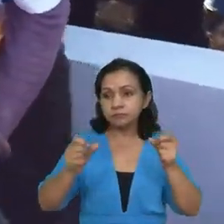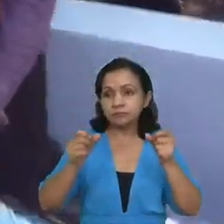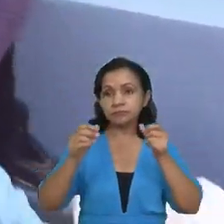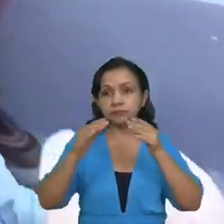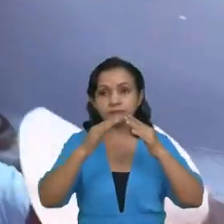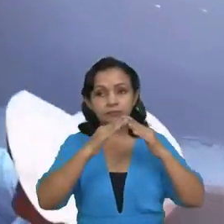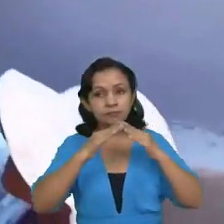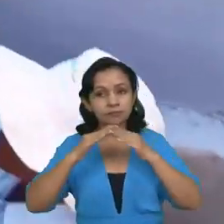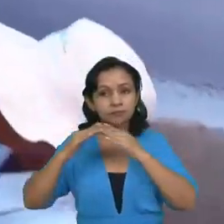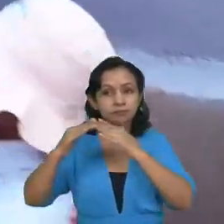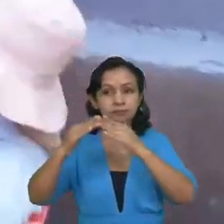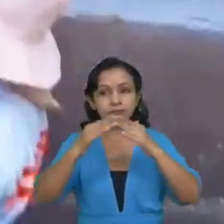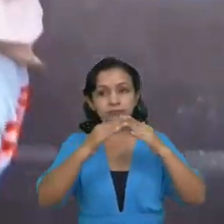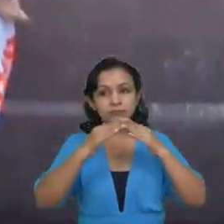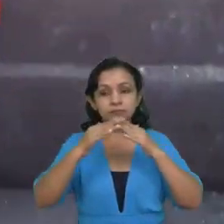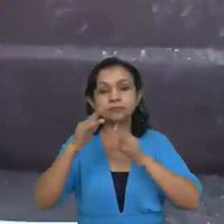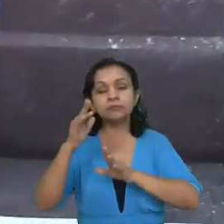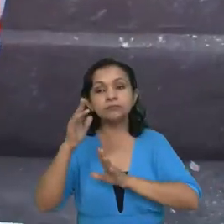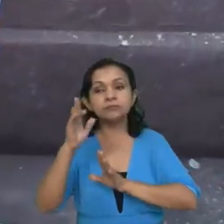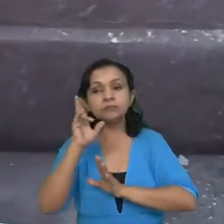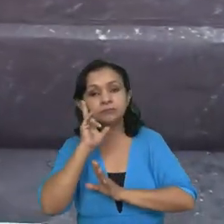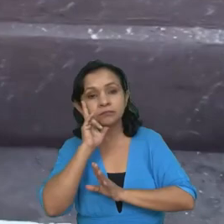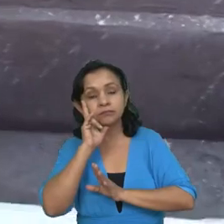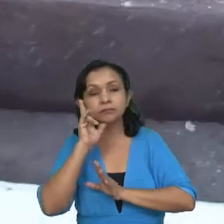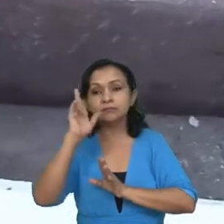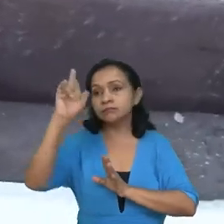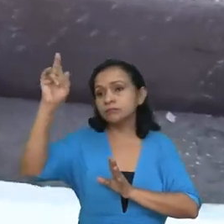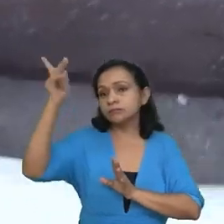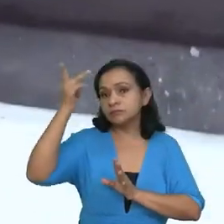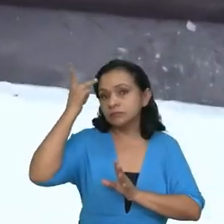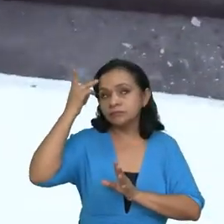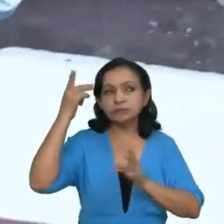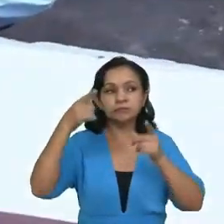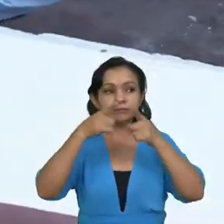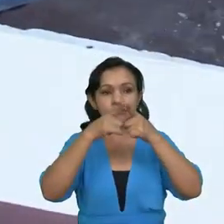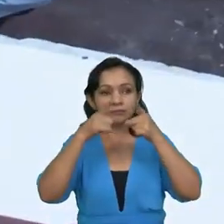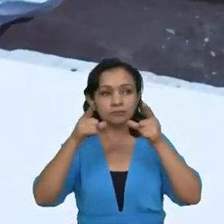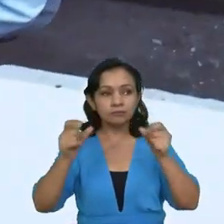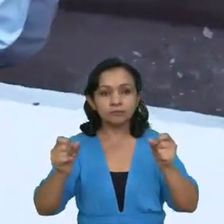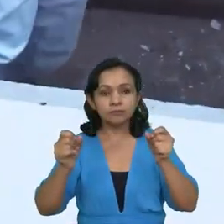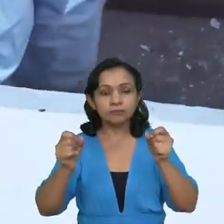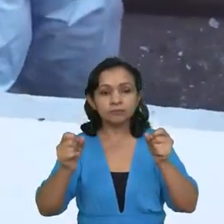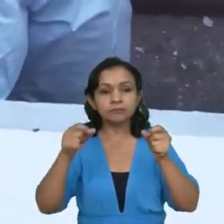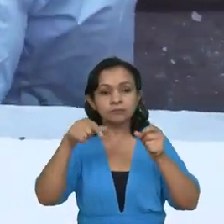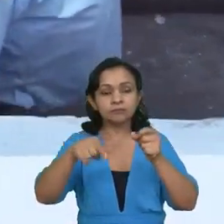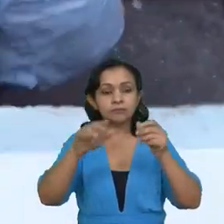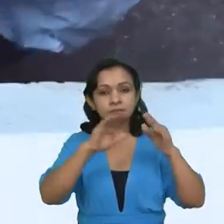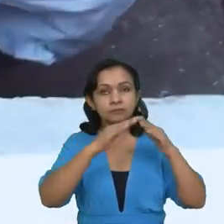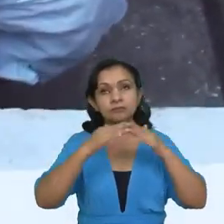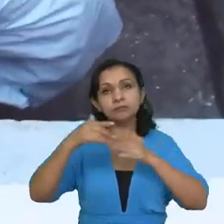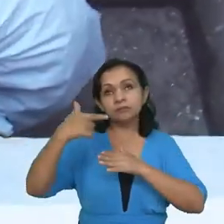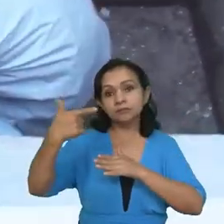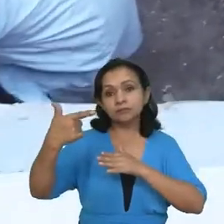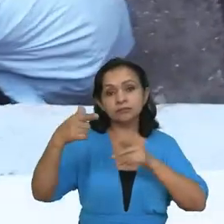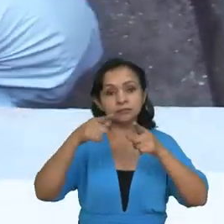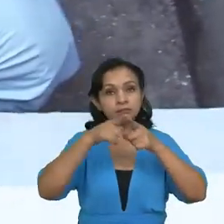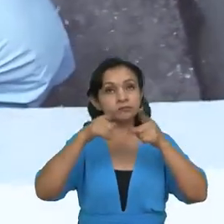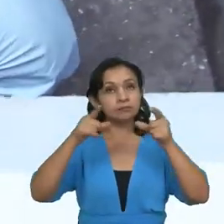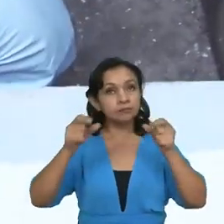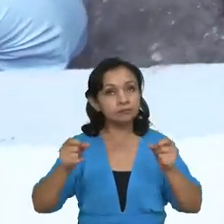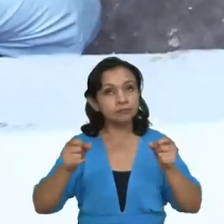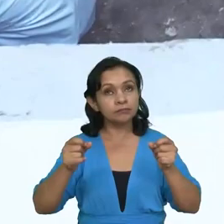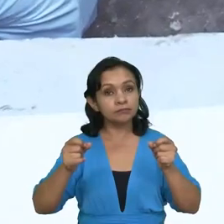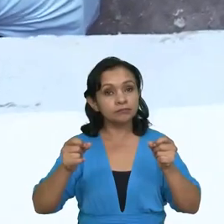darío así como políticos pues de managua y de este distrito o7 de managua y